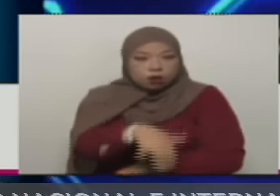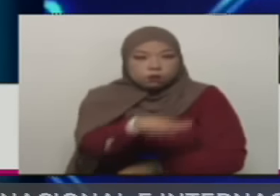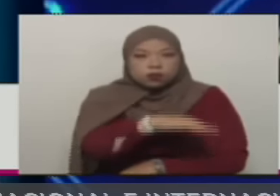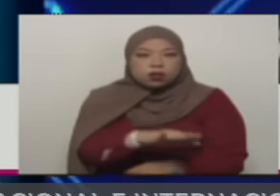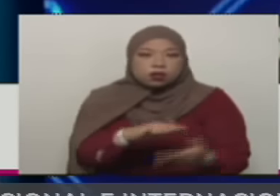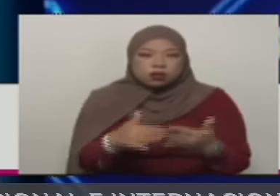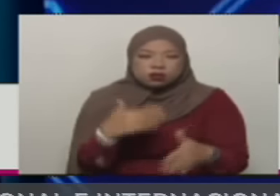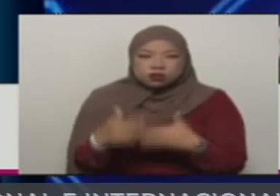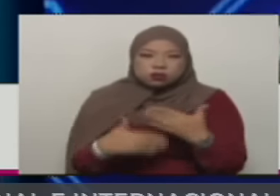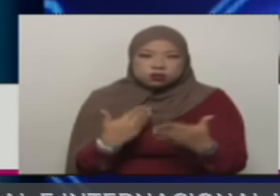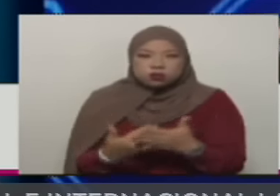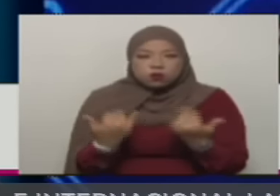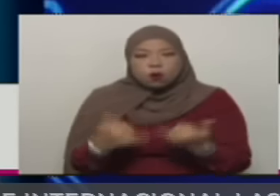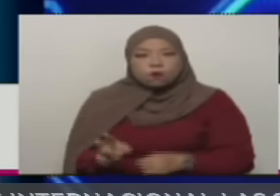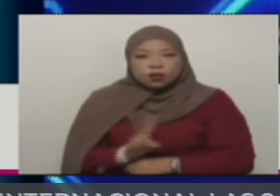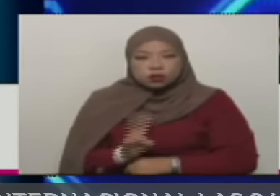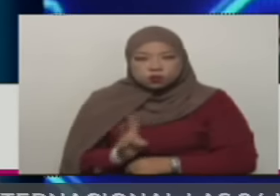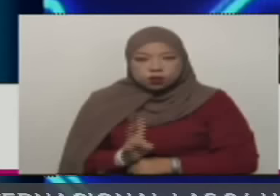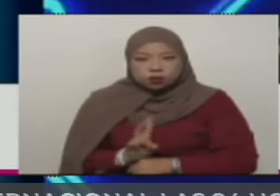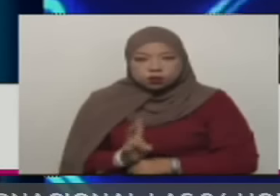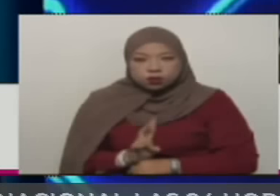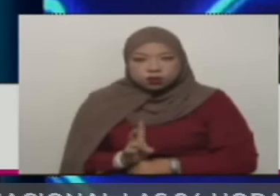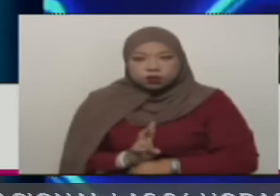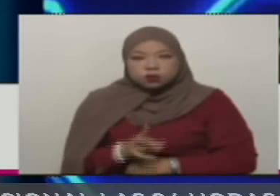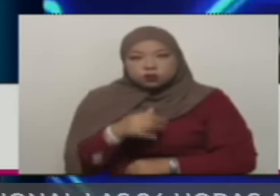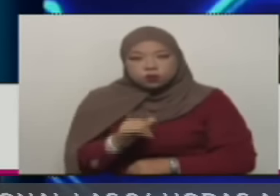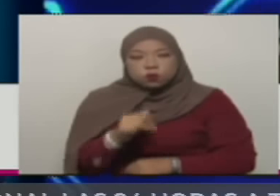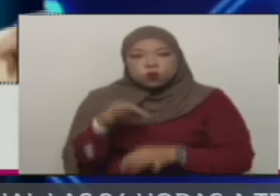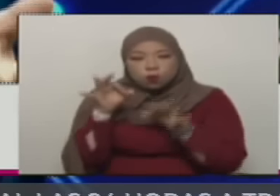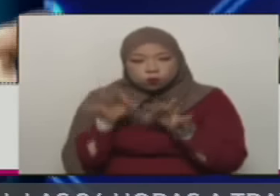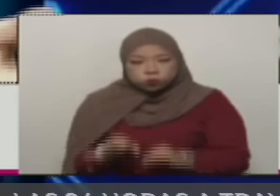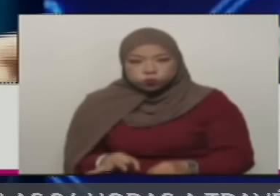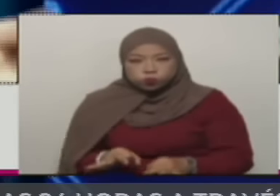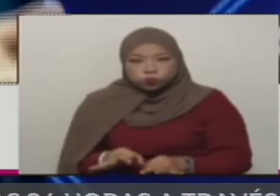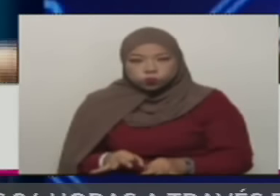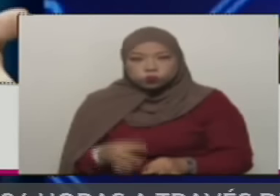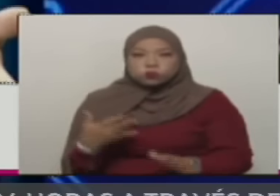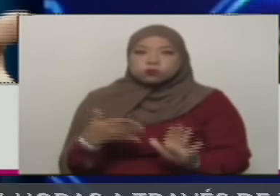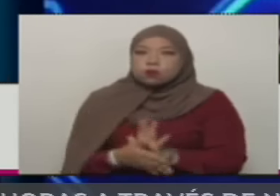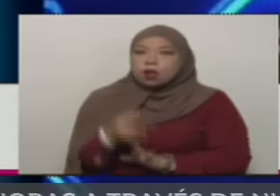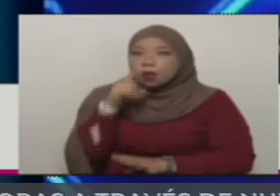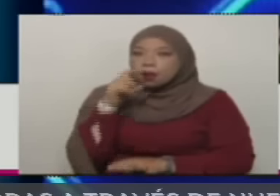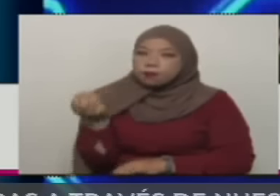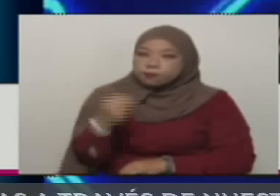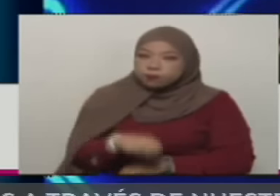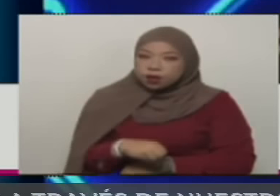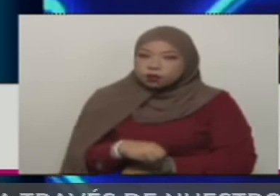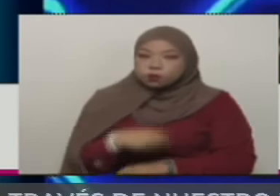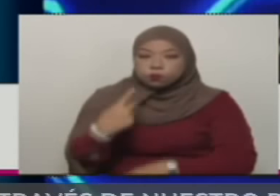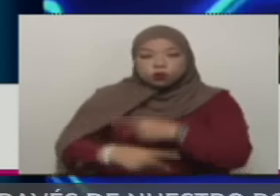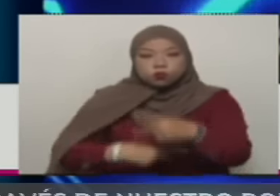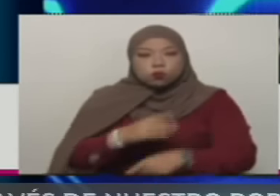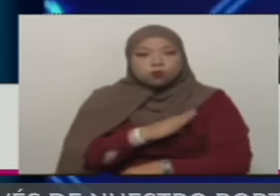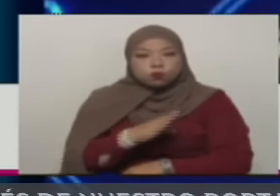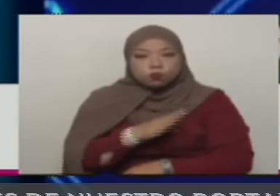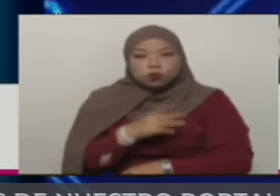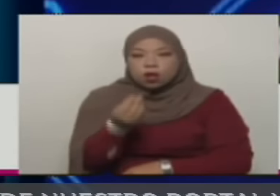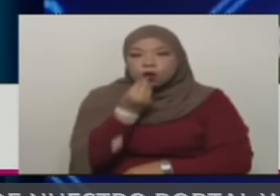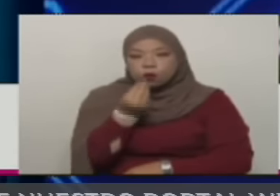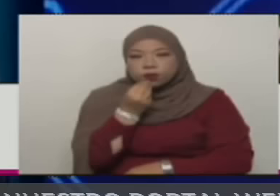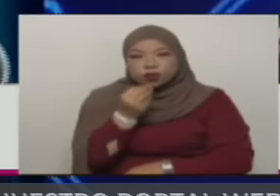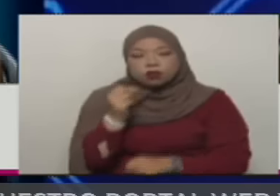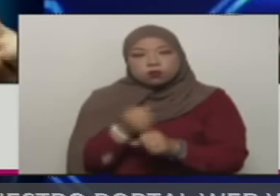Y ya hoy Venezuela tiene la fortaleza que hay que consolidar aún más de producir sus propios alimentos.